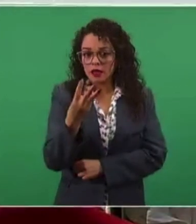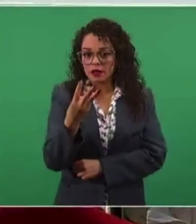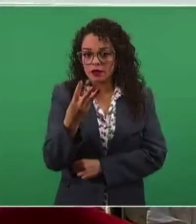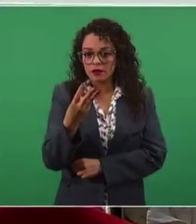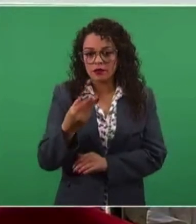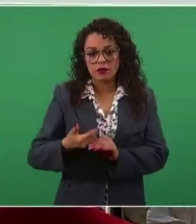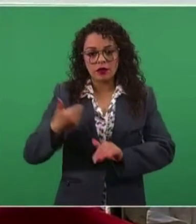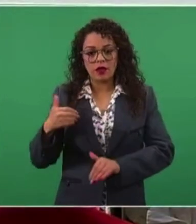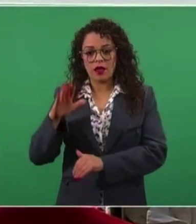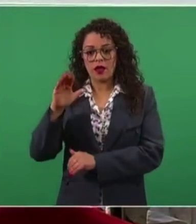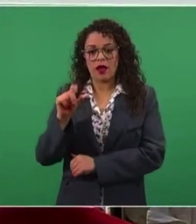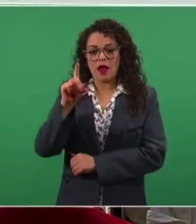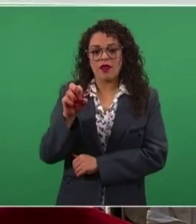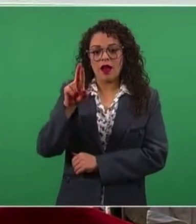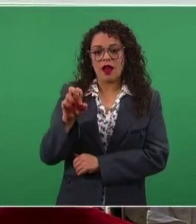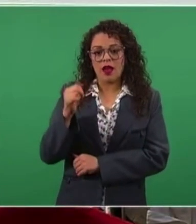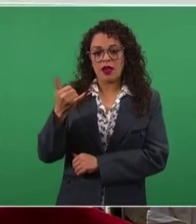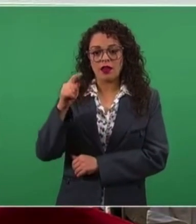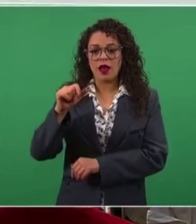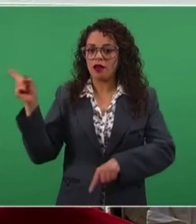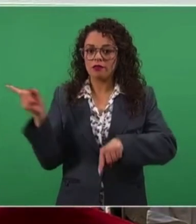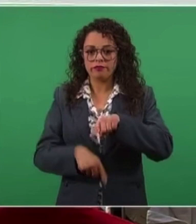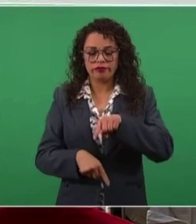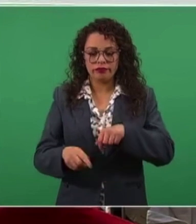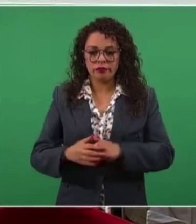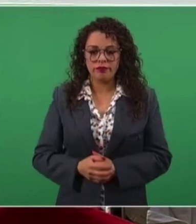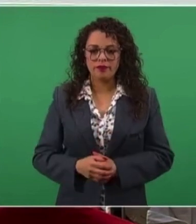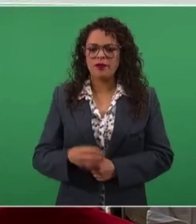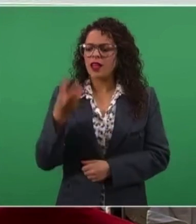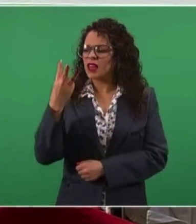opera estas 2 plantas que ya se vendieron?